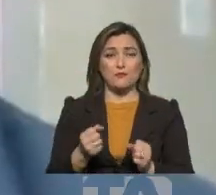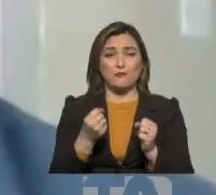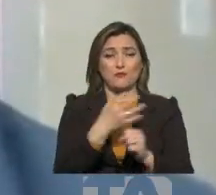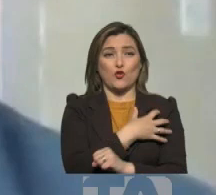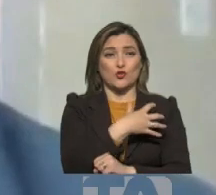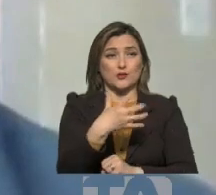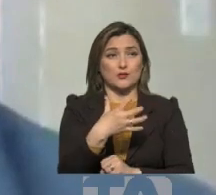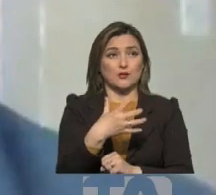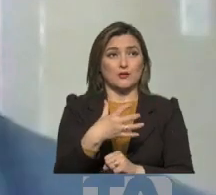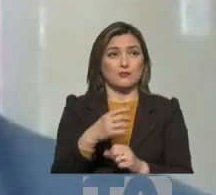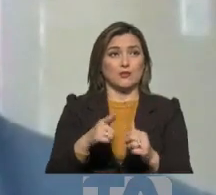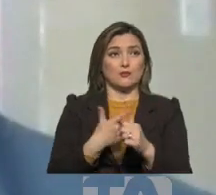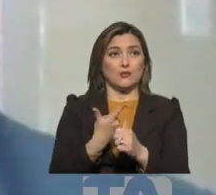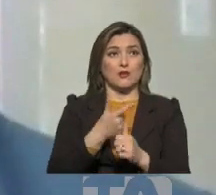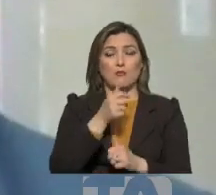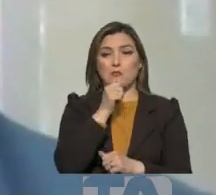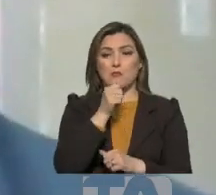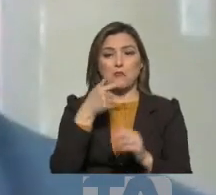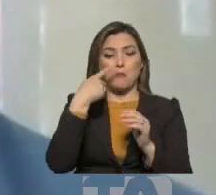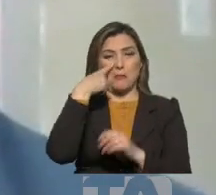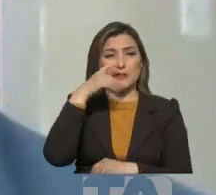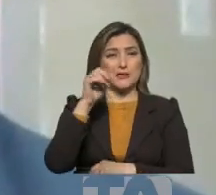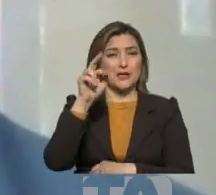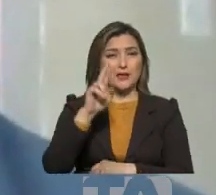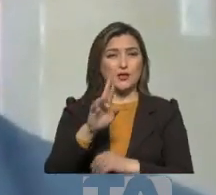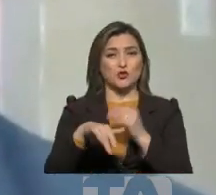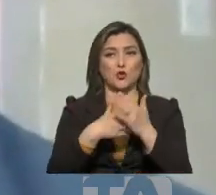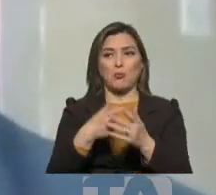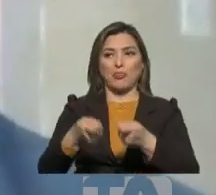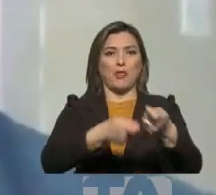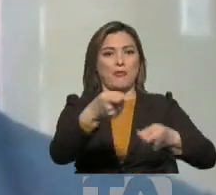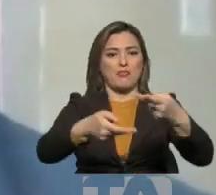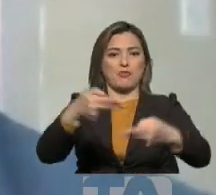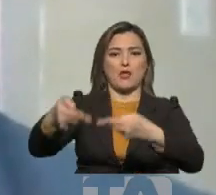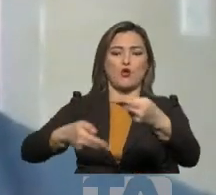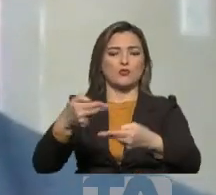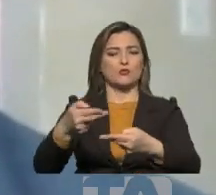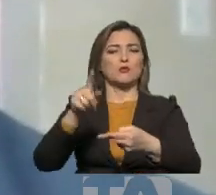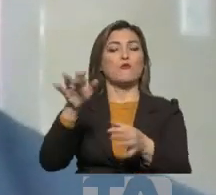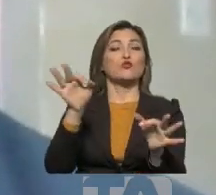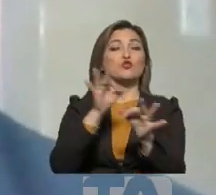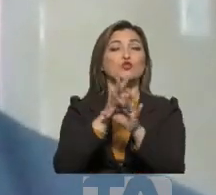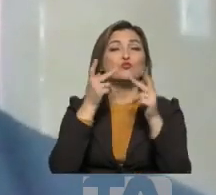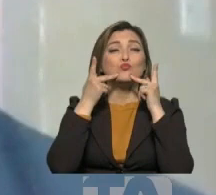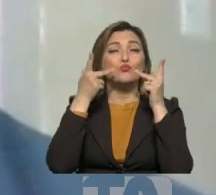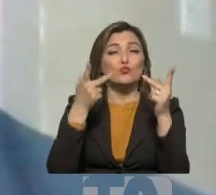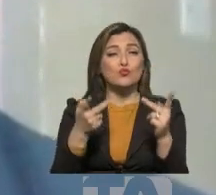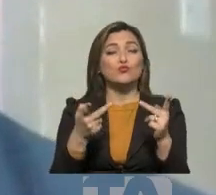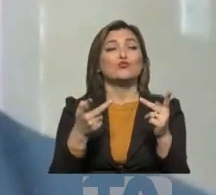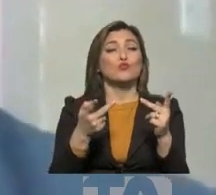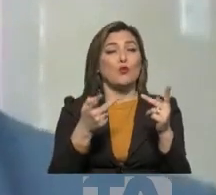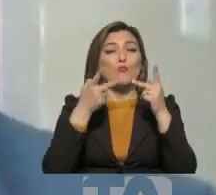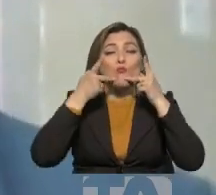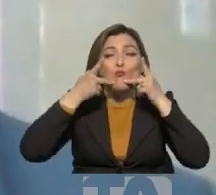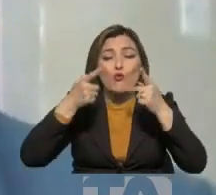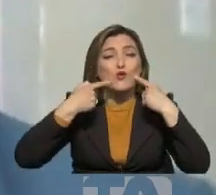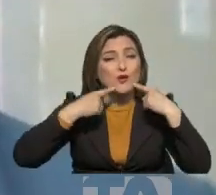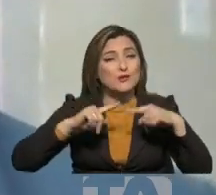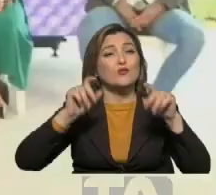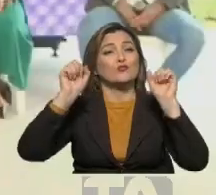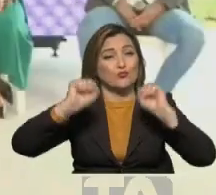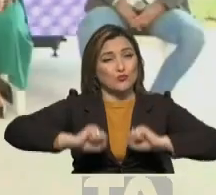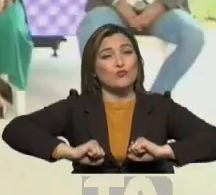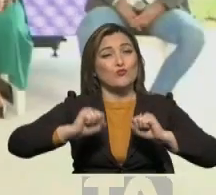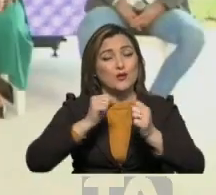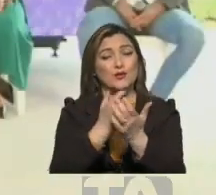es privatizar las pruebas es una función de salud pública en las pruebas tienen que ser de carácter público para que se pueda